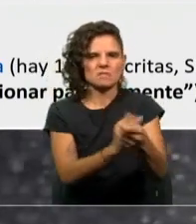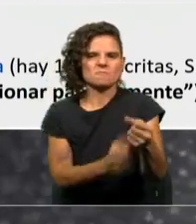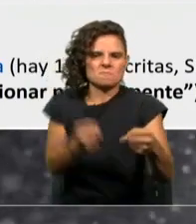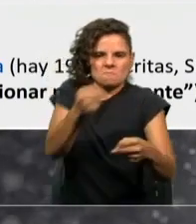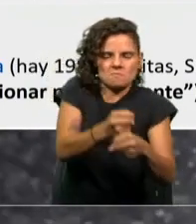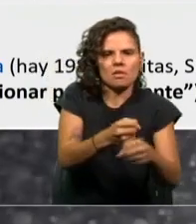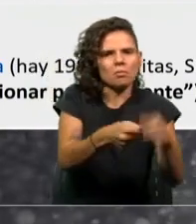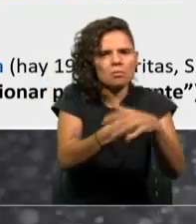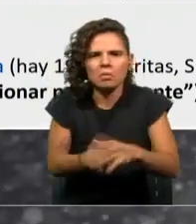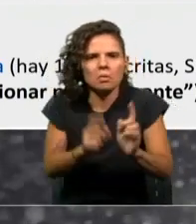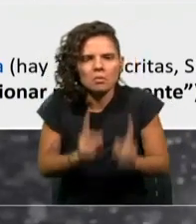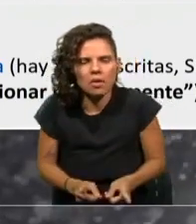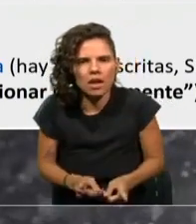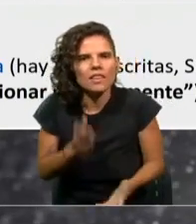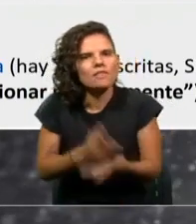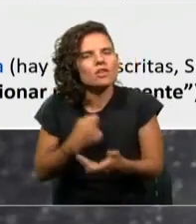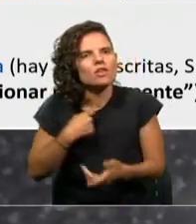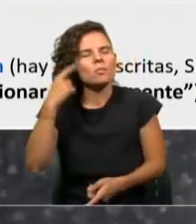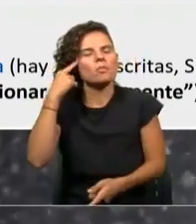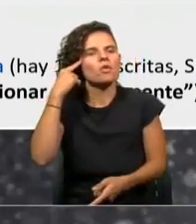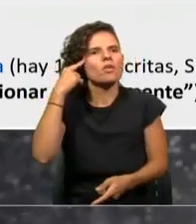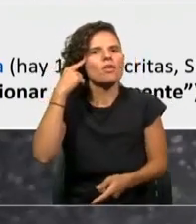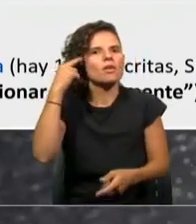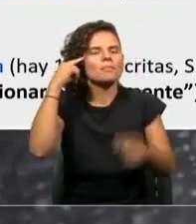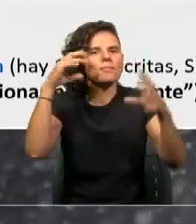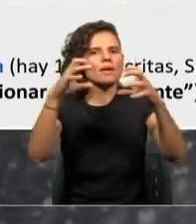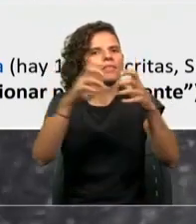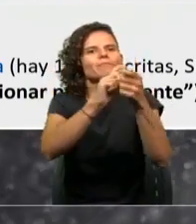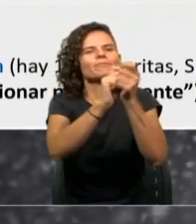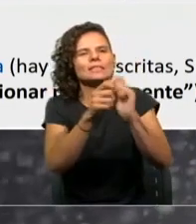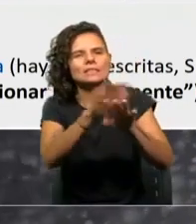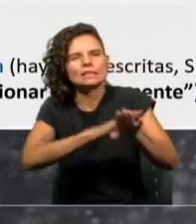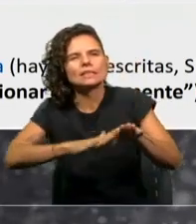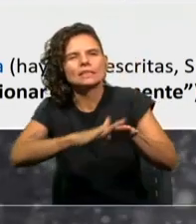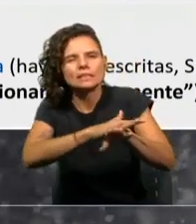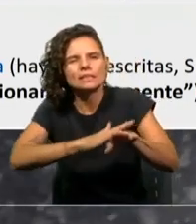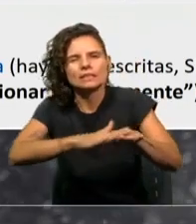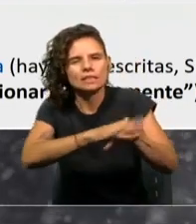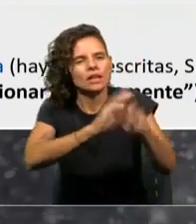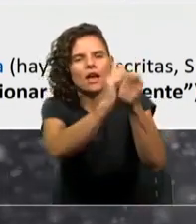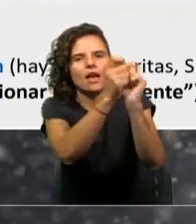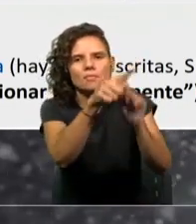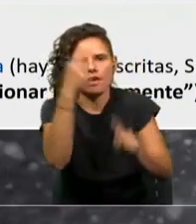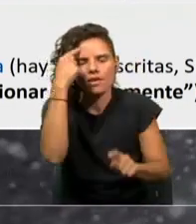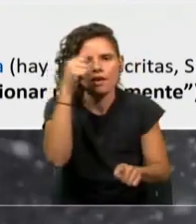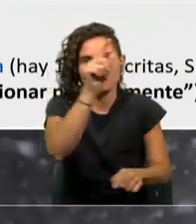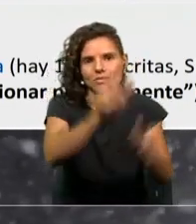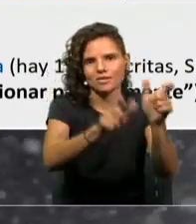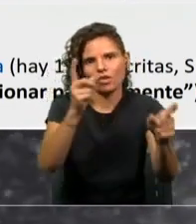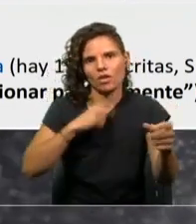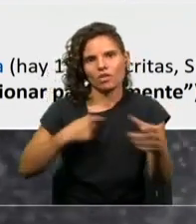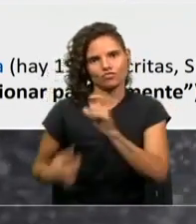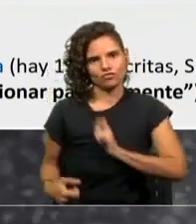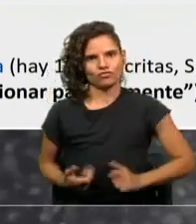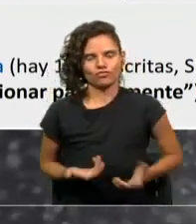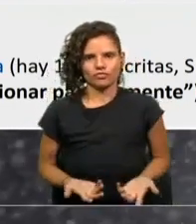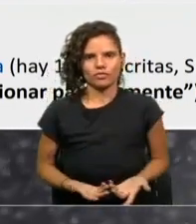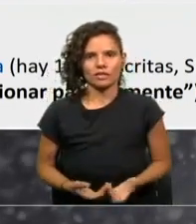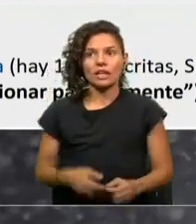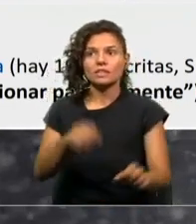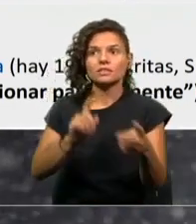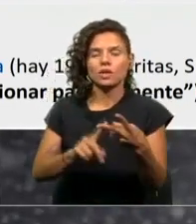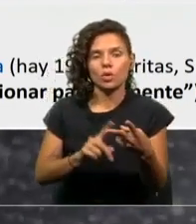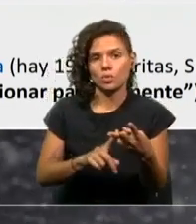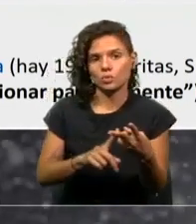la mente de los poderosos. Yo creo que es más preciso persuadirlos. ¿Ya? El segundo punto que propone Gandhi es que los